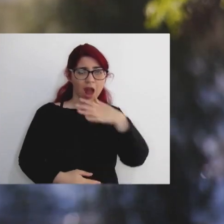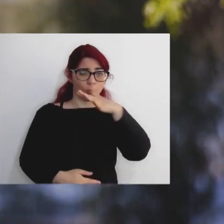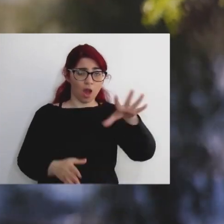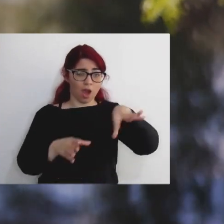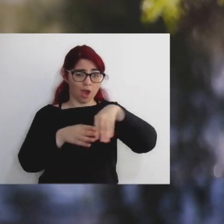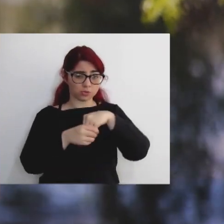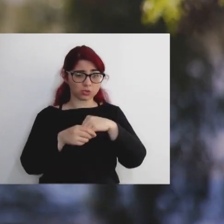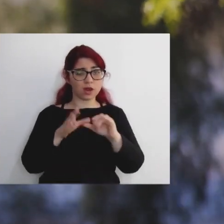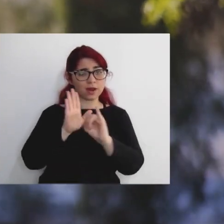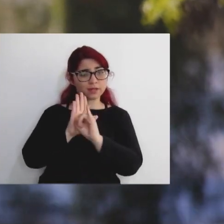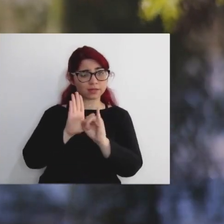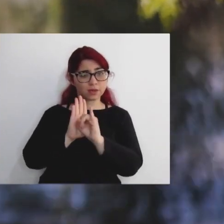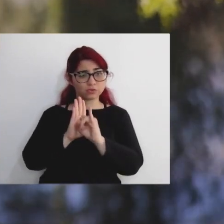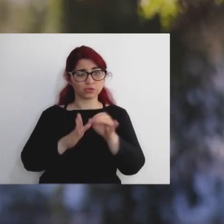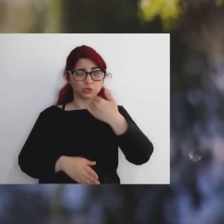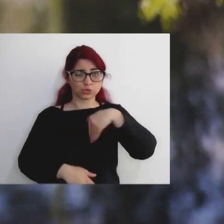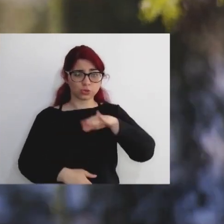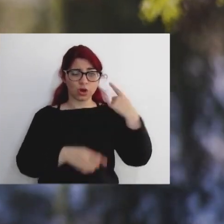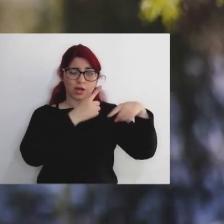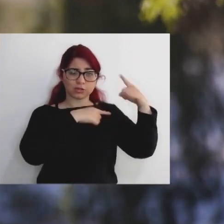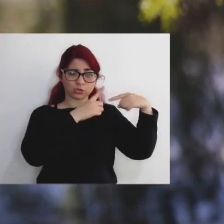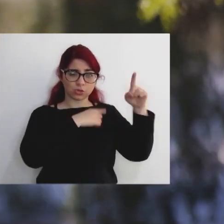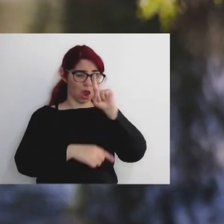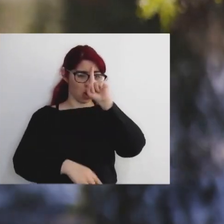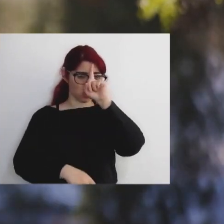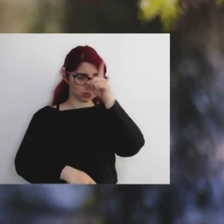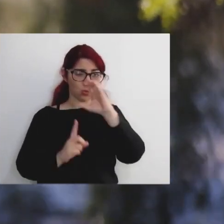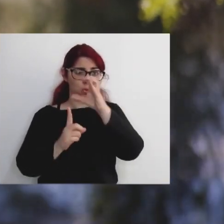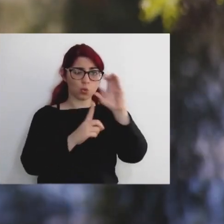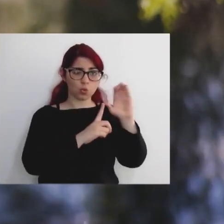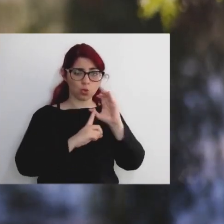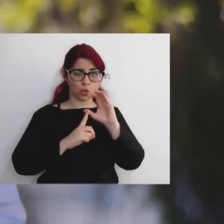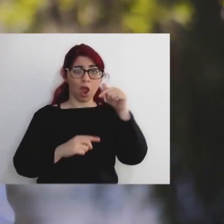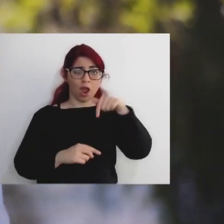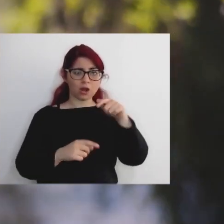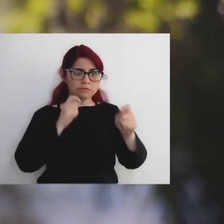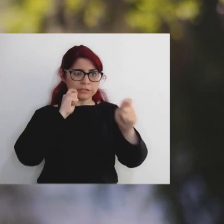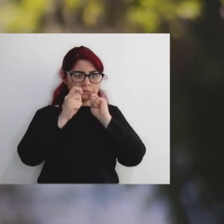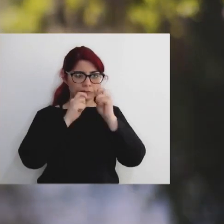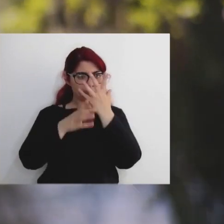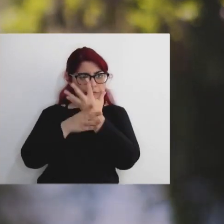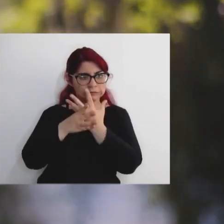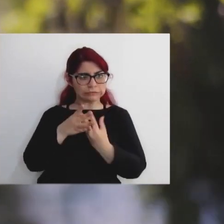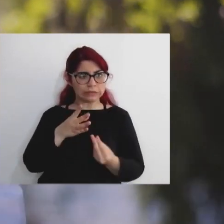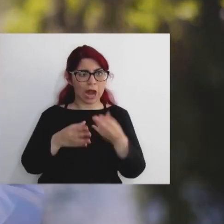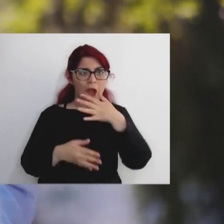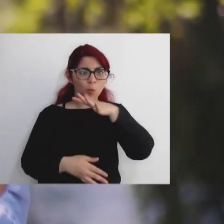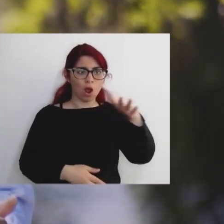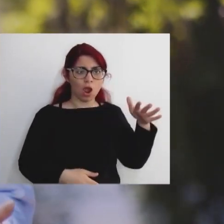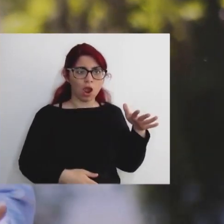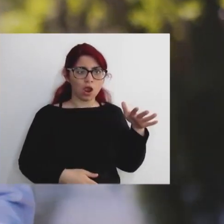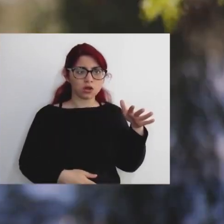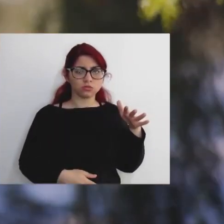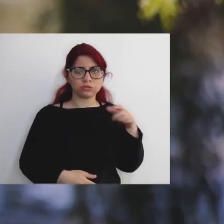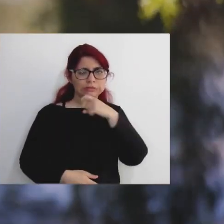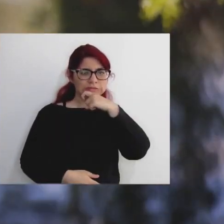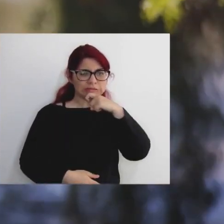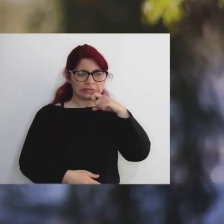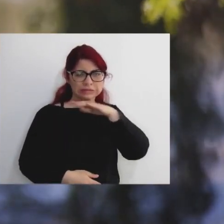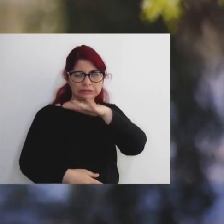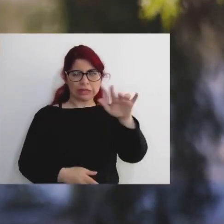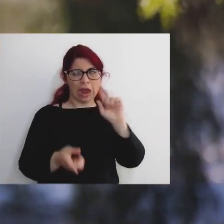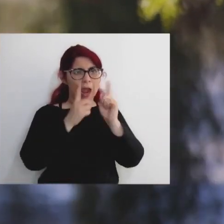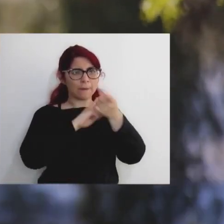El agua forma parte de nuestra identidad, de nuestra idiosincrasia, de nuestra cultura. Y hoy se encuentra amenazada por la sequía, por el